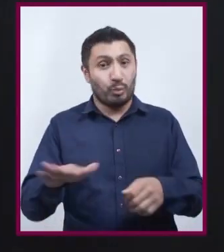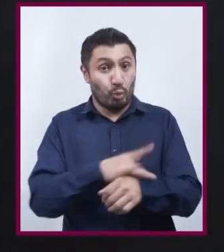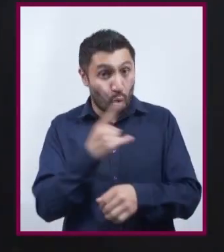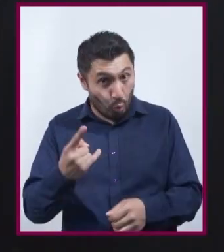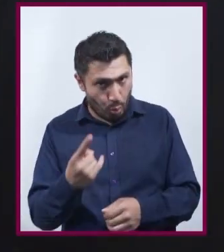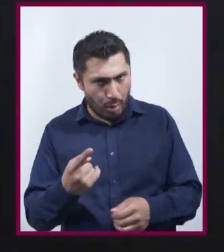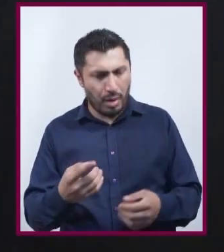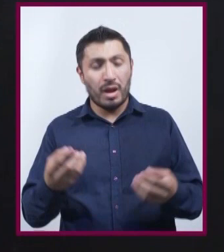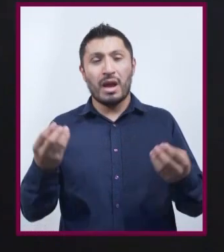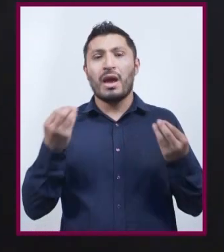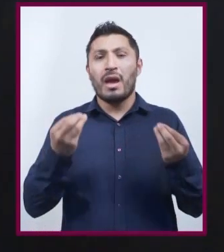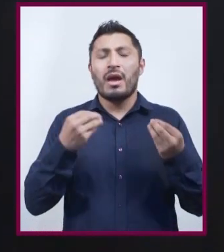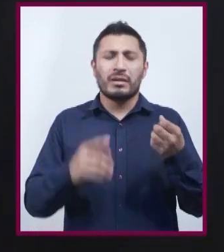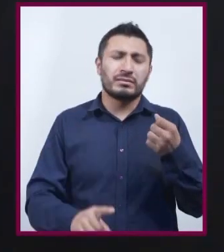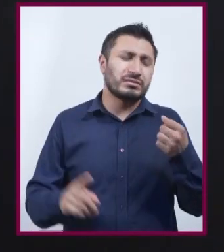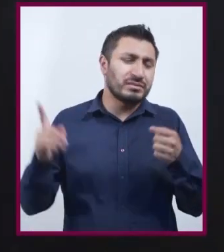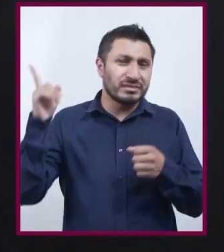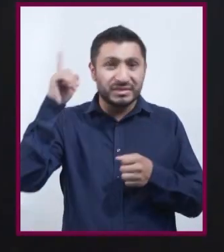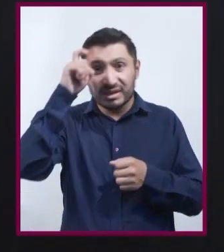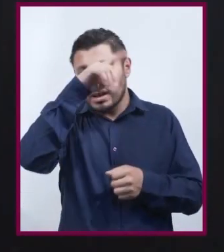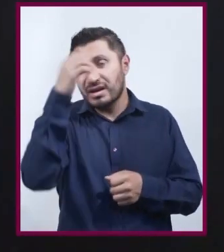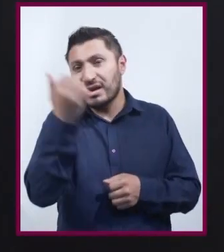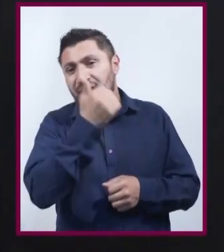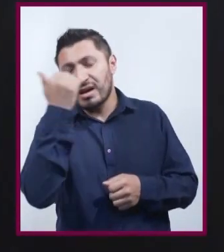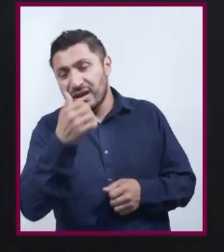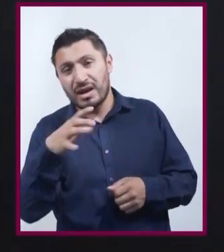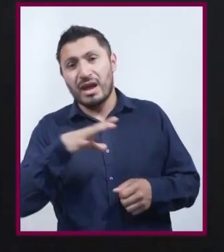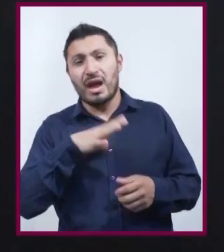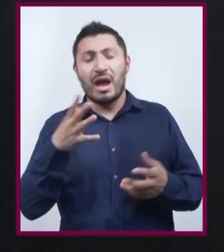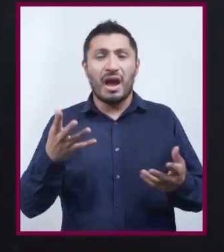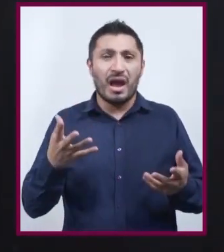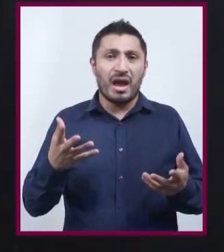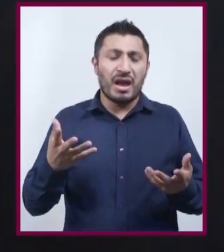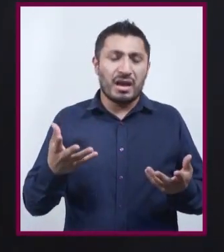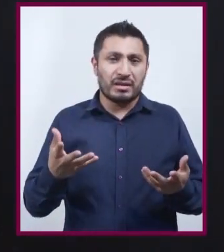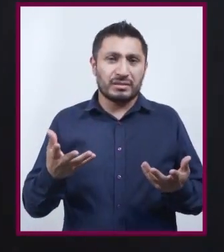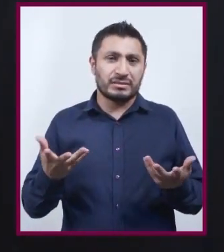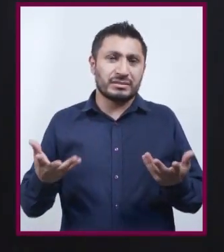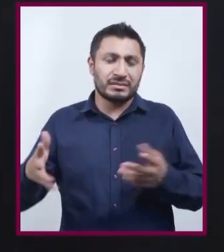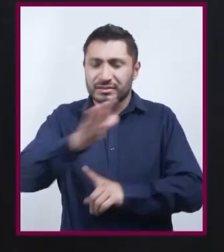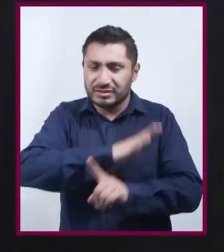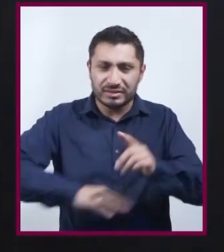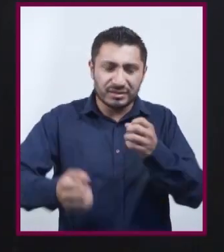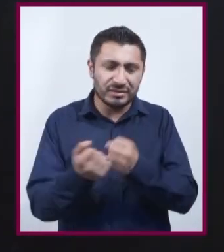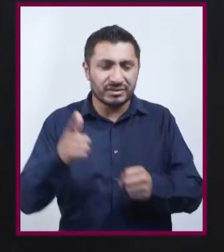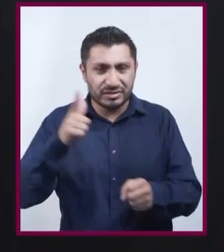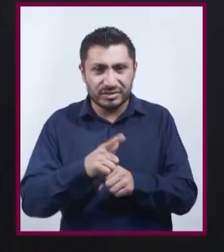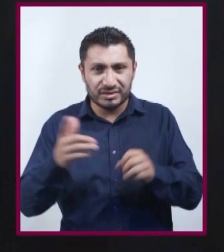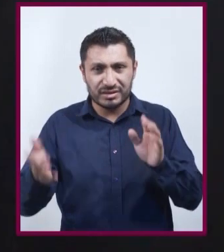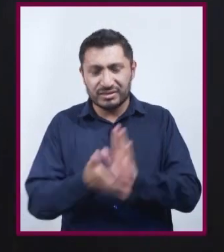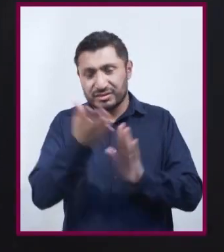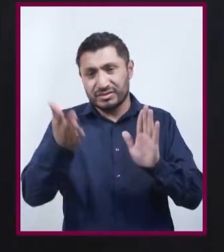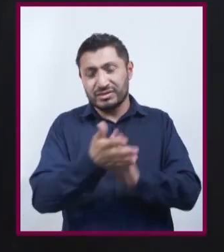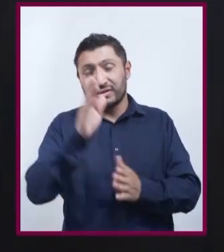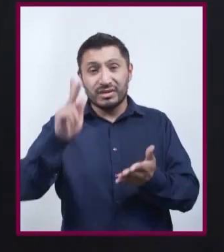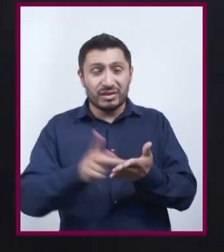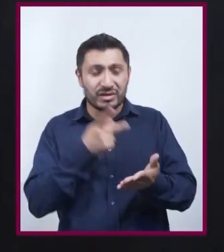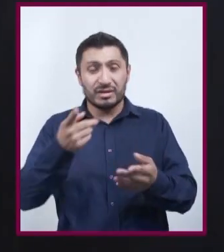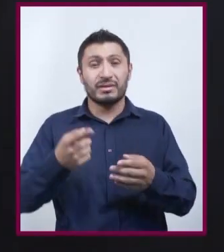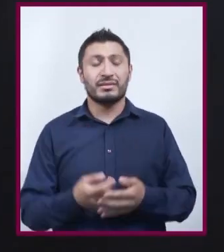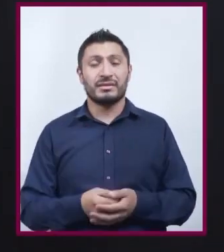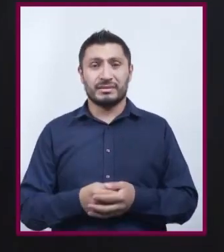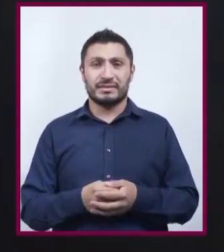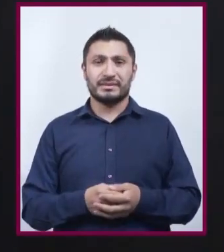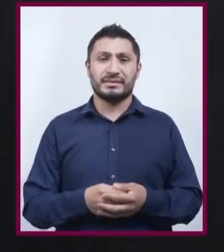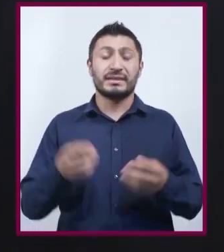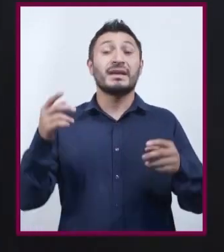de información histórica, porque sin mayores complejidades académicas reconstruyen el ambiente social de una época